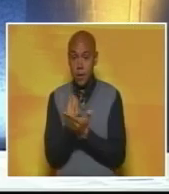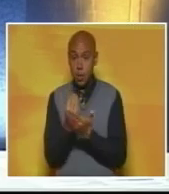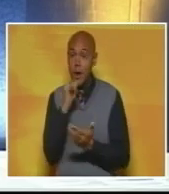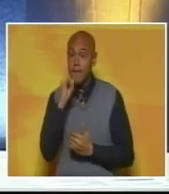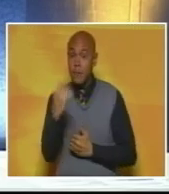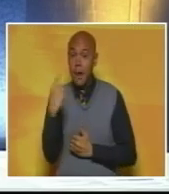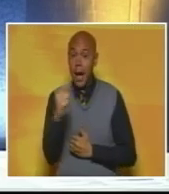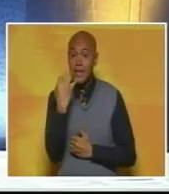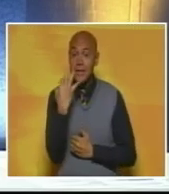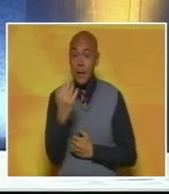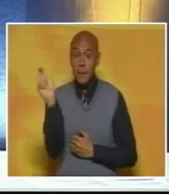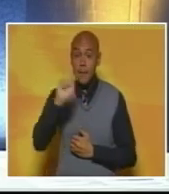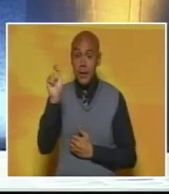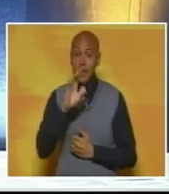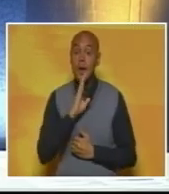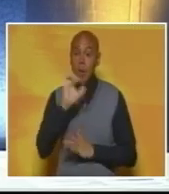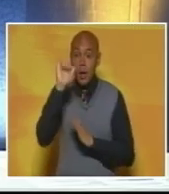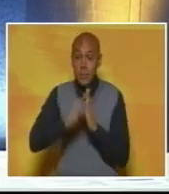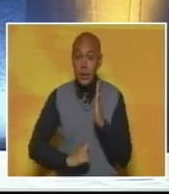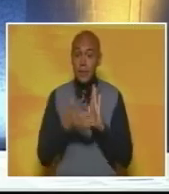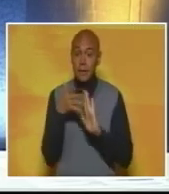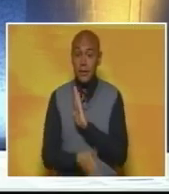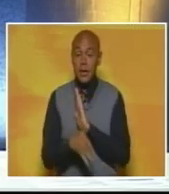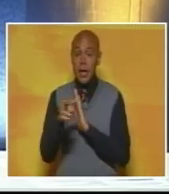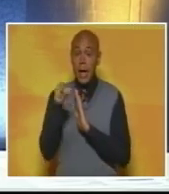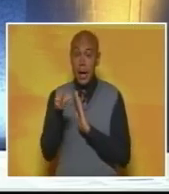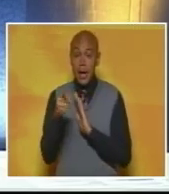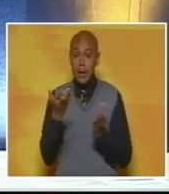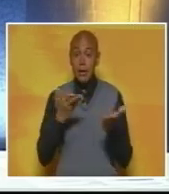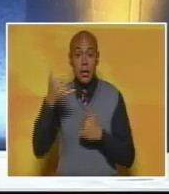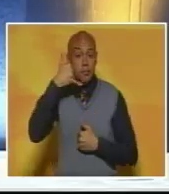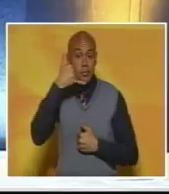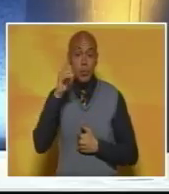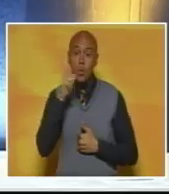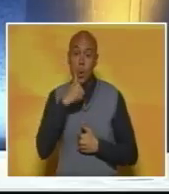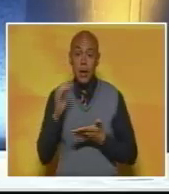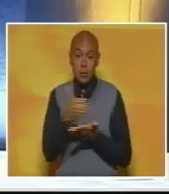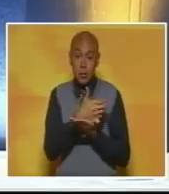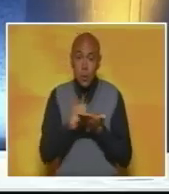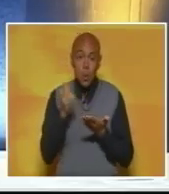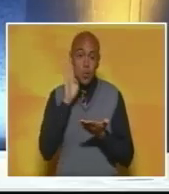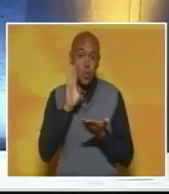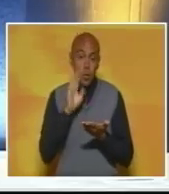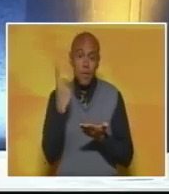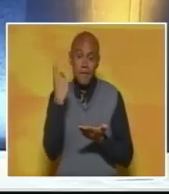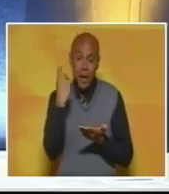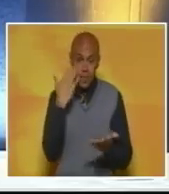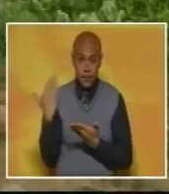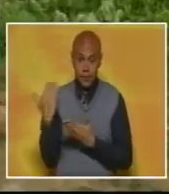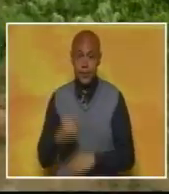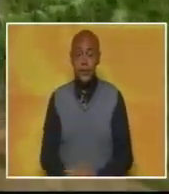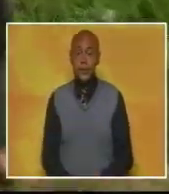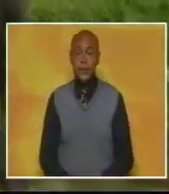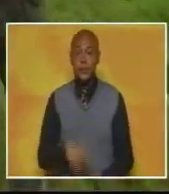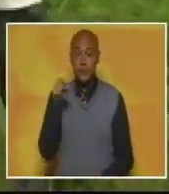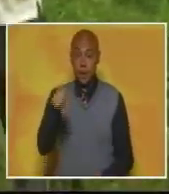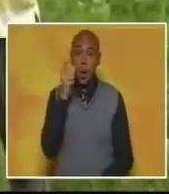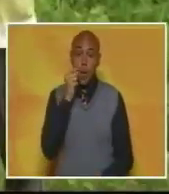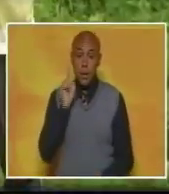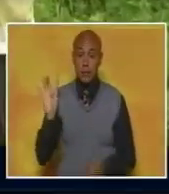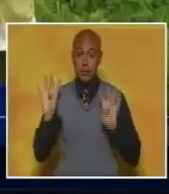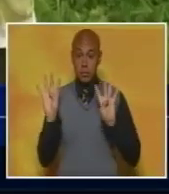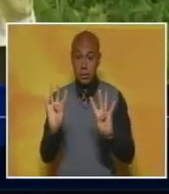tienen 3 meses sin el servicio de agua potable, sin servicio telefónico ni el aseo urbano. Alexis Abreu nos tiene el reporte. Estos